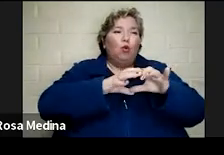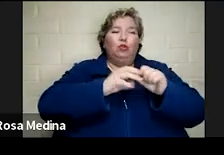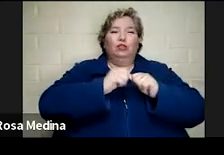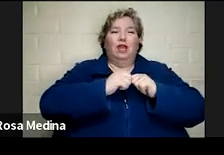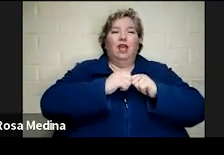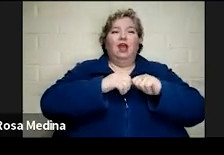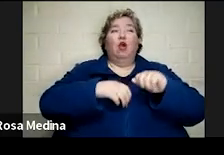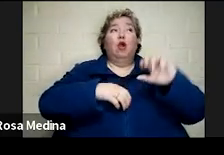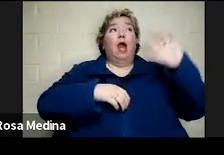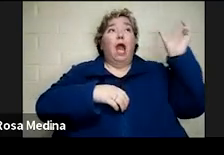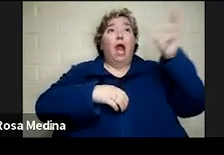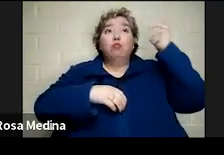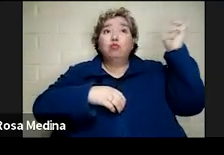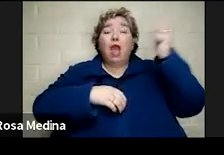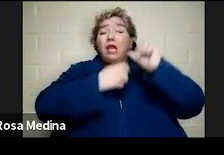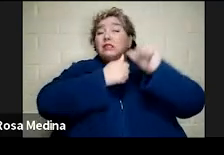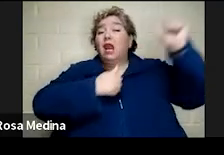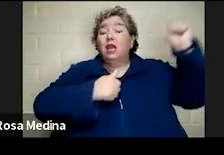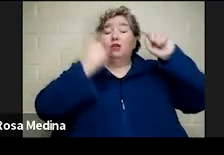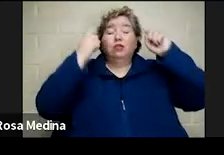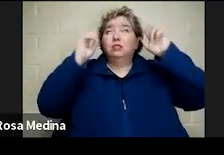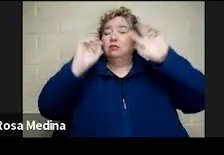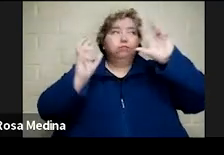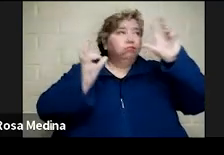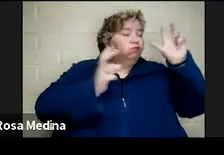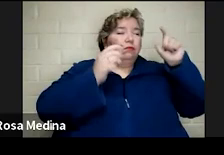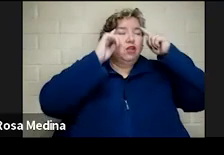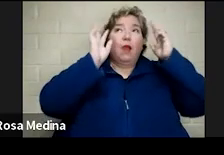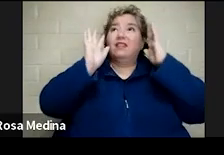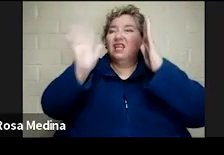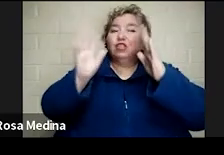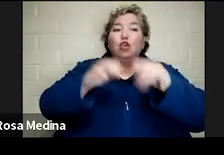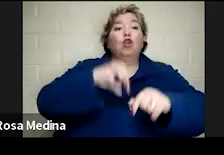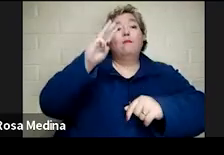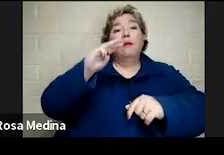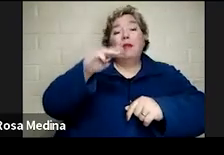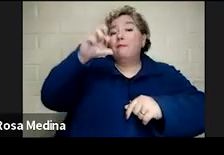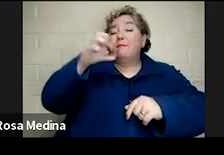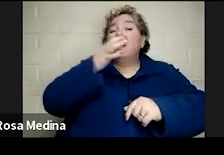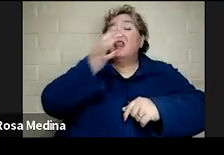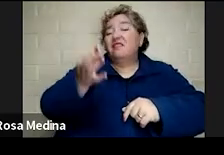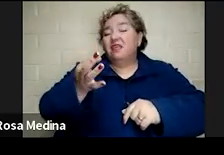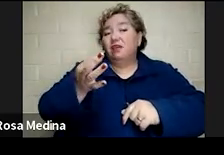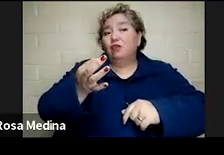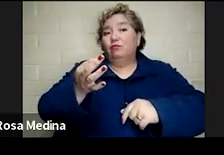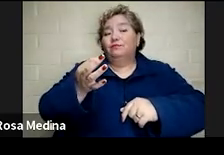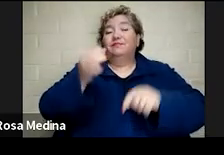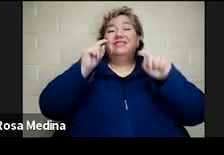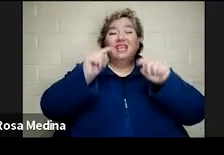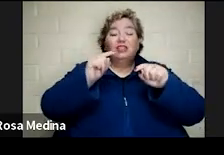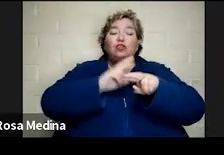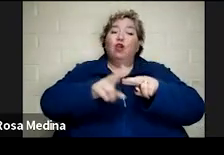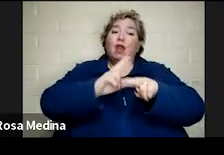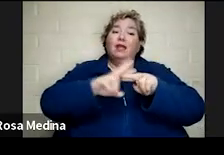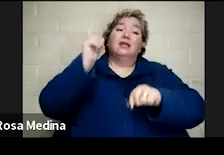una ambulancia que escuchó a lo lejos, y eso lo distrajo, no puso atención en lo que su mamá o papá le había pedido, y hace que al